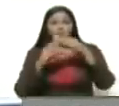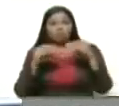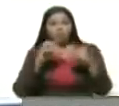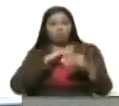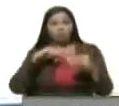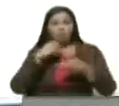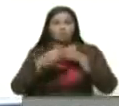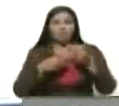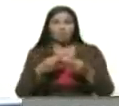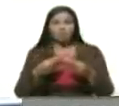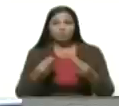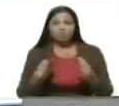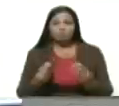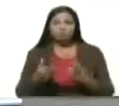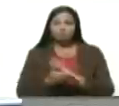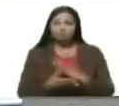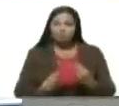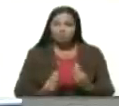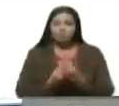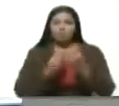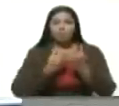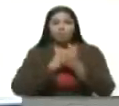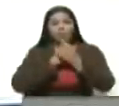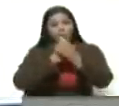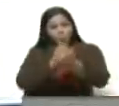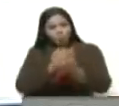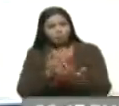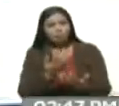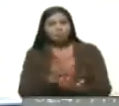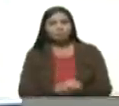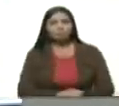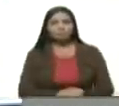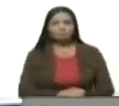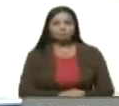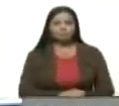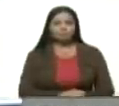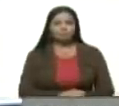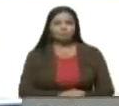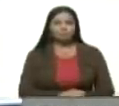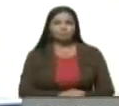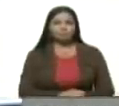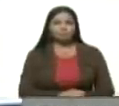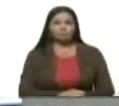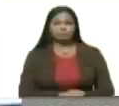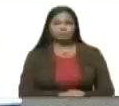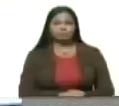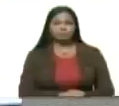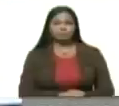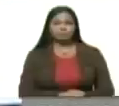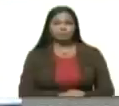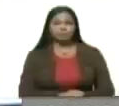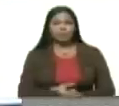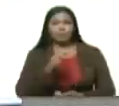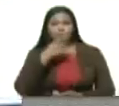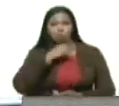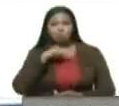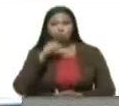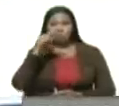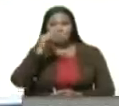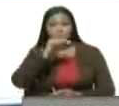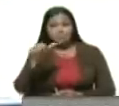hecho, lo hemos hecho. Por amor, por amor. Bueno, venimos de una